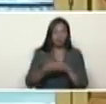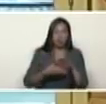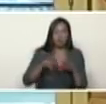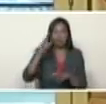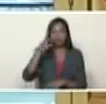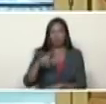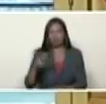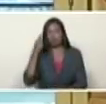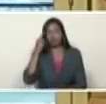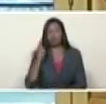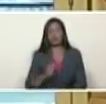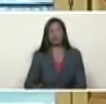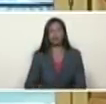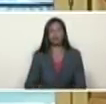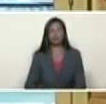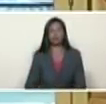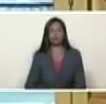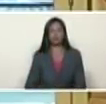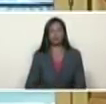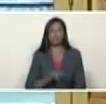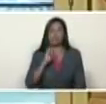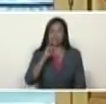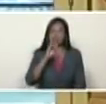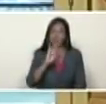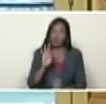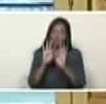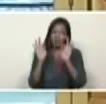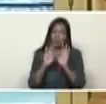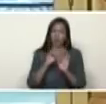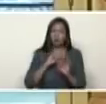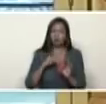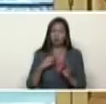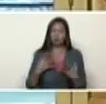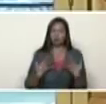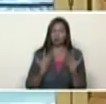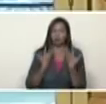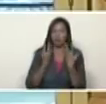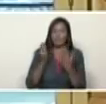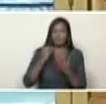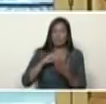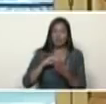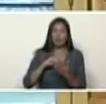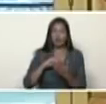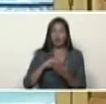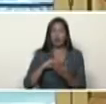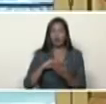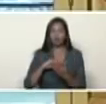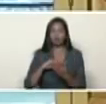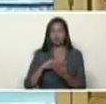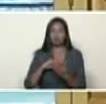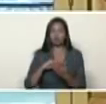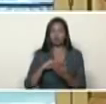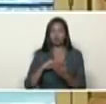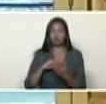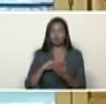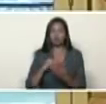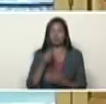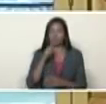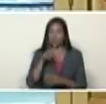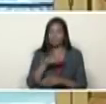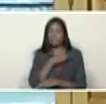todos los días. Por eso, tan emocionante la labor de la misión Negra